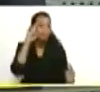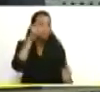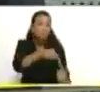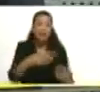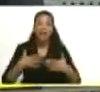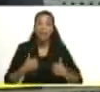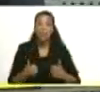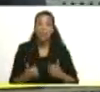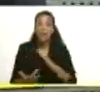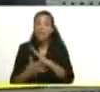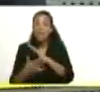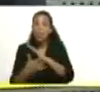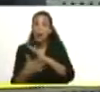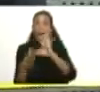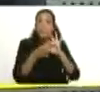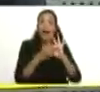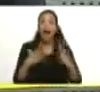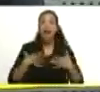elemento fundamental,